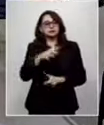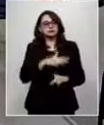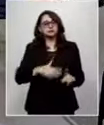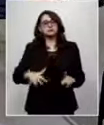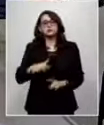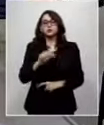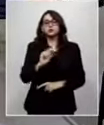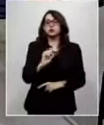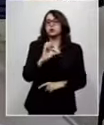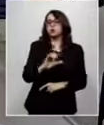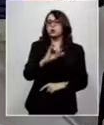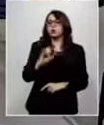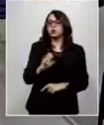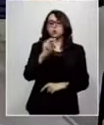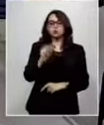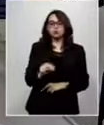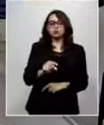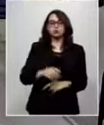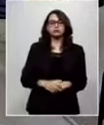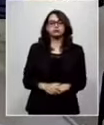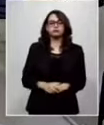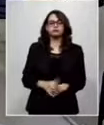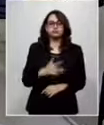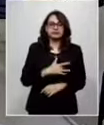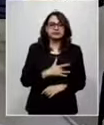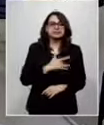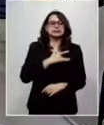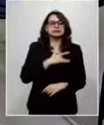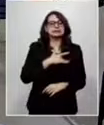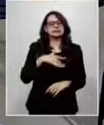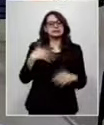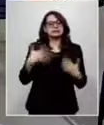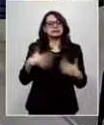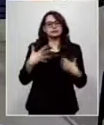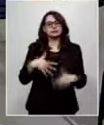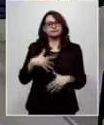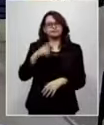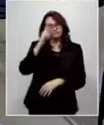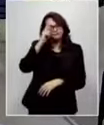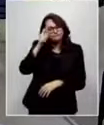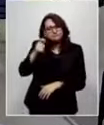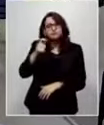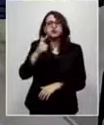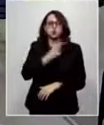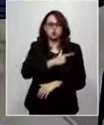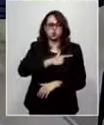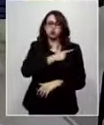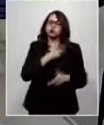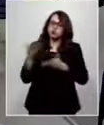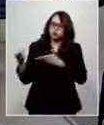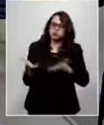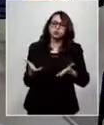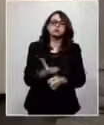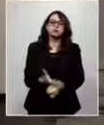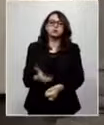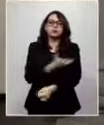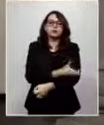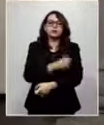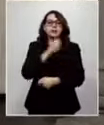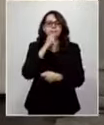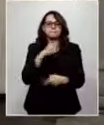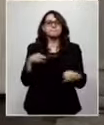de la Nación. Es un honor y un gusto tenerla esta tarde con nosotros. Saludo a